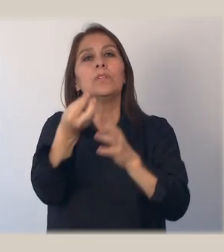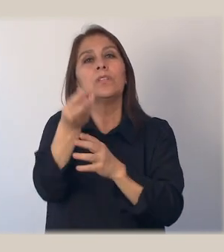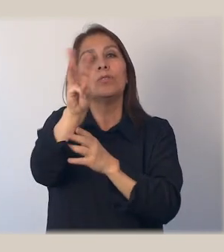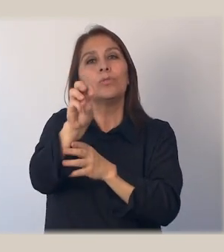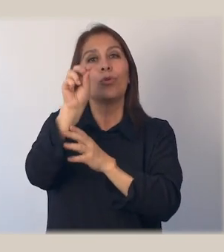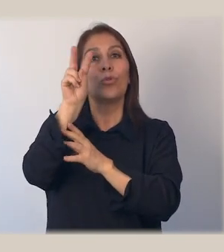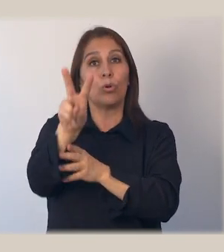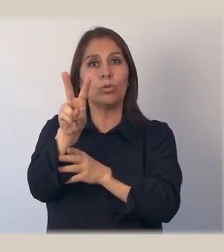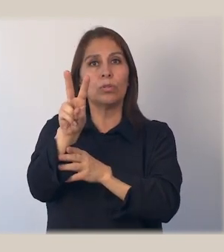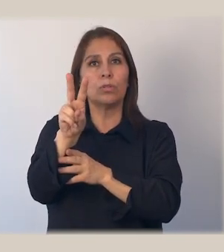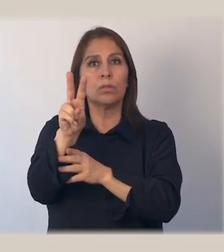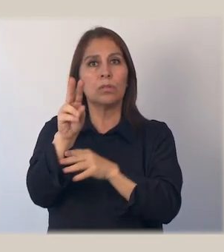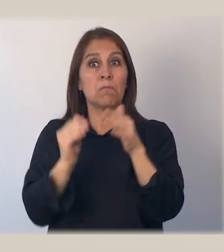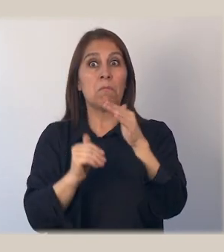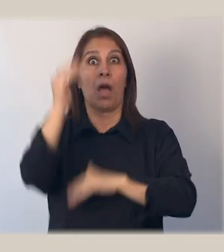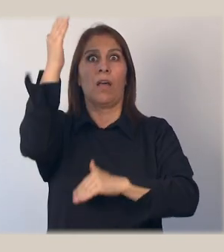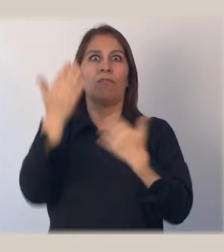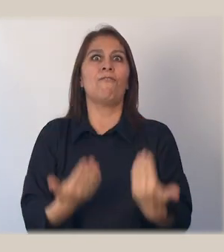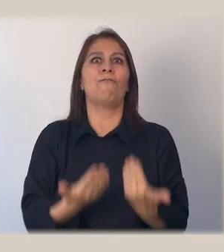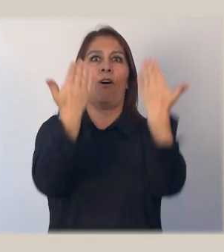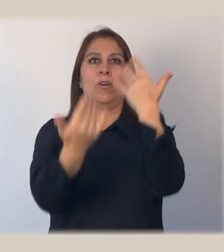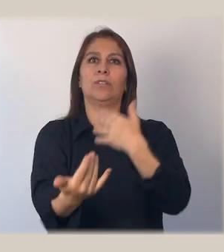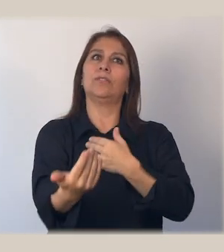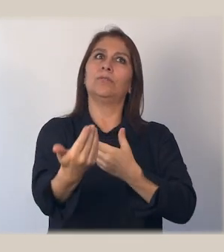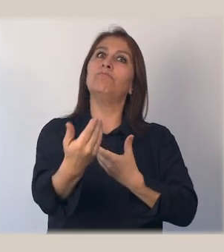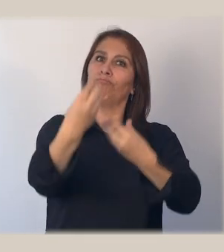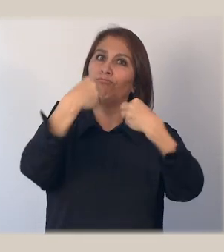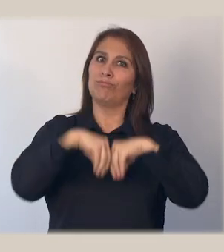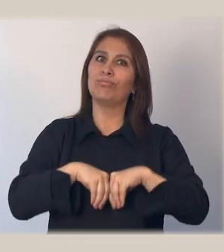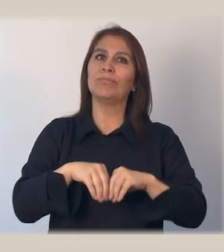esta diferencia fue la mayor a favor de la universidad.